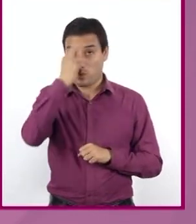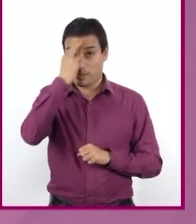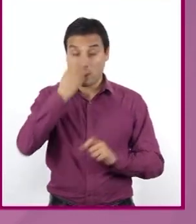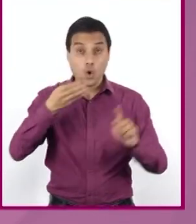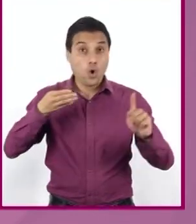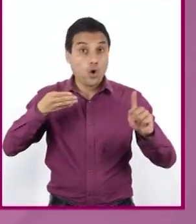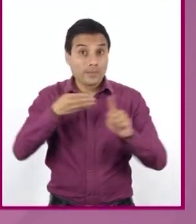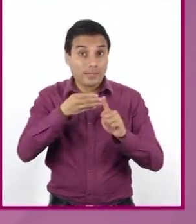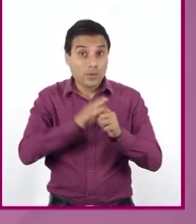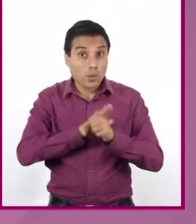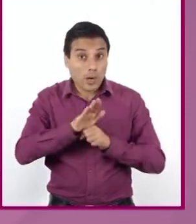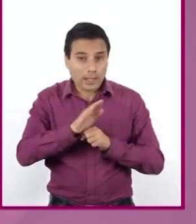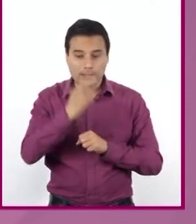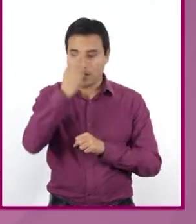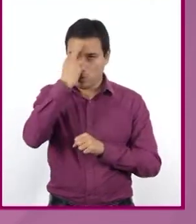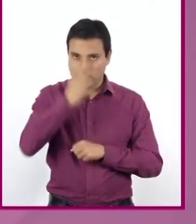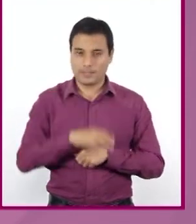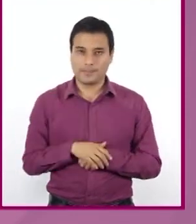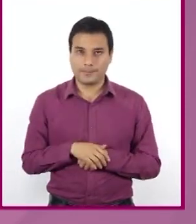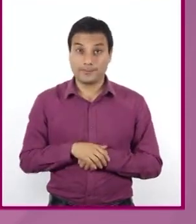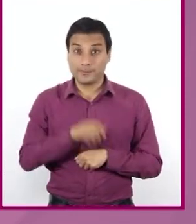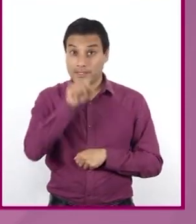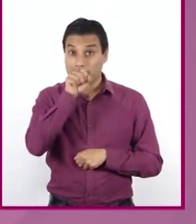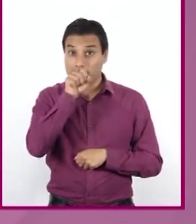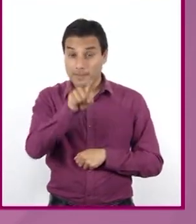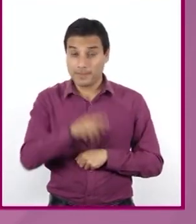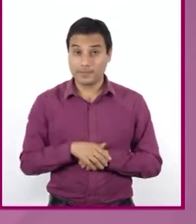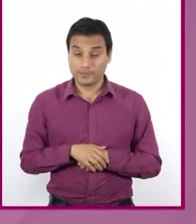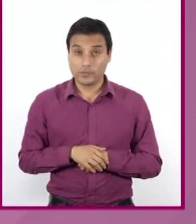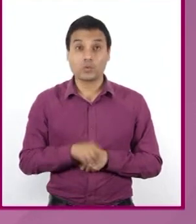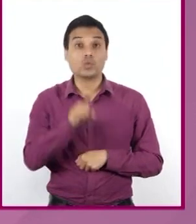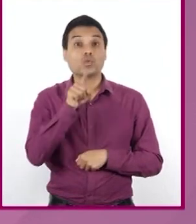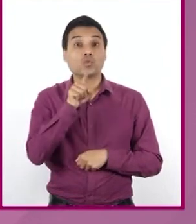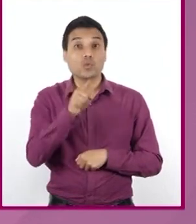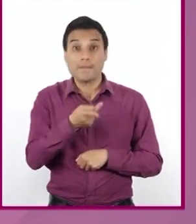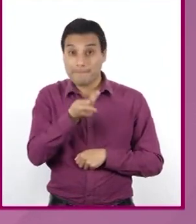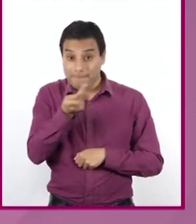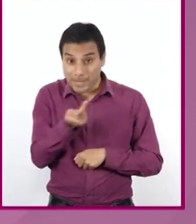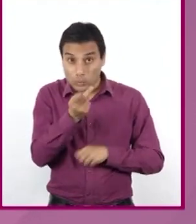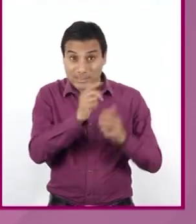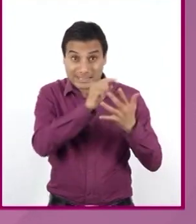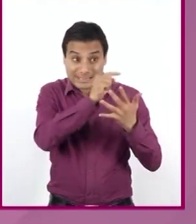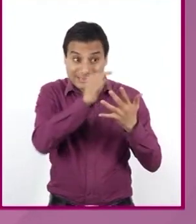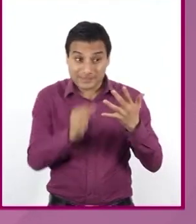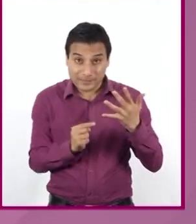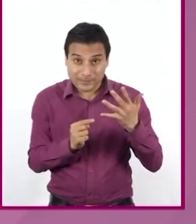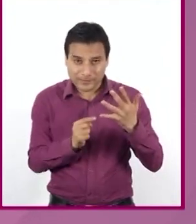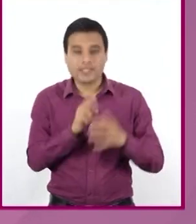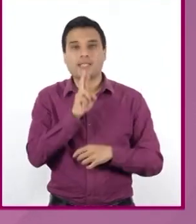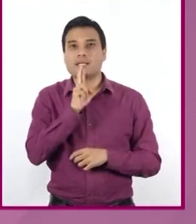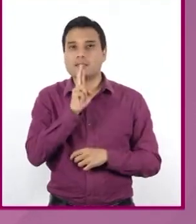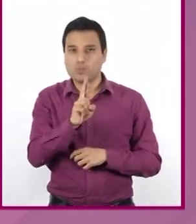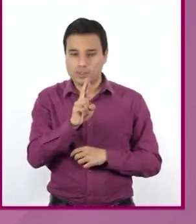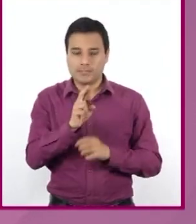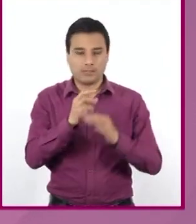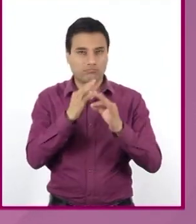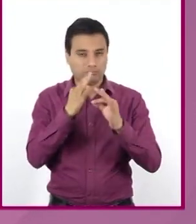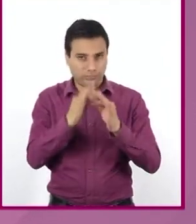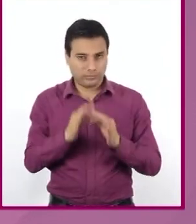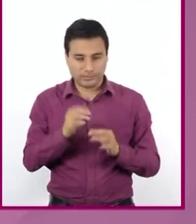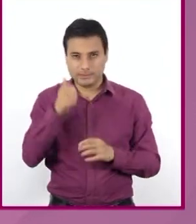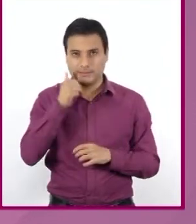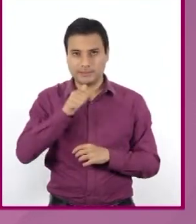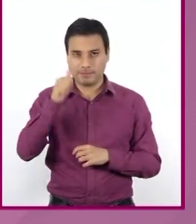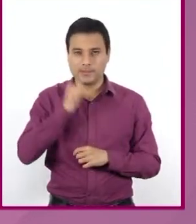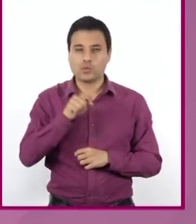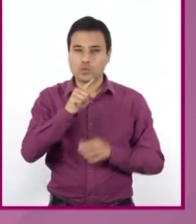del tema, captar su esencia y lograr responder las interrogantes para exponerlo y brindar una explicación